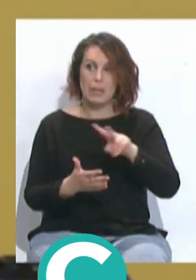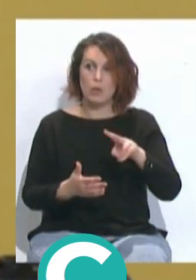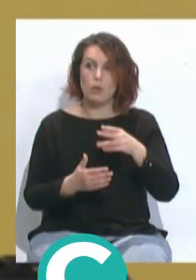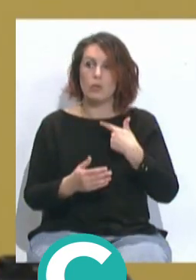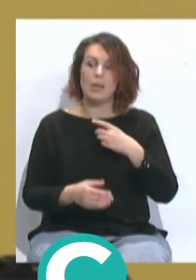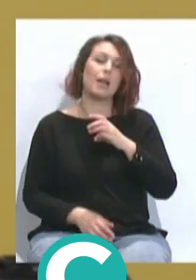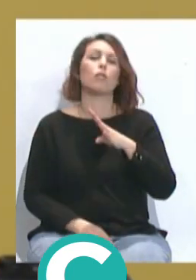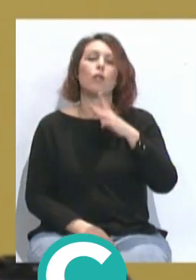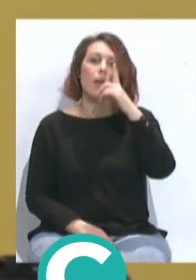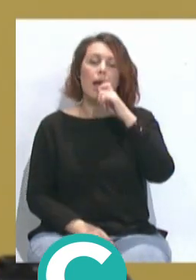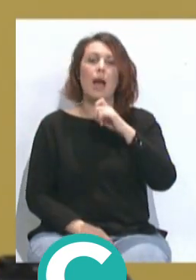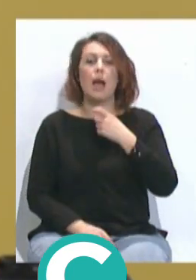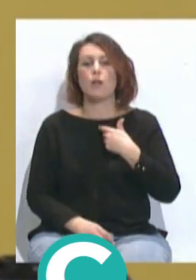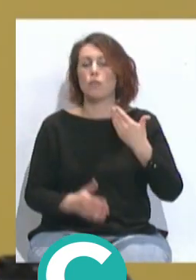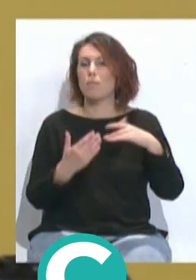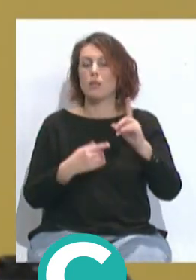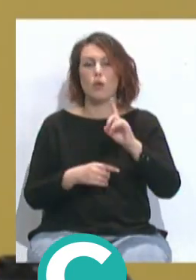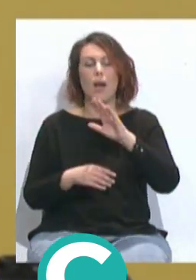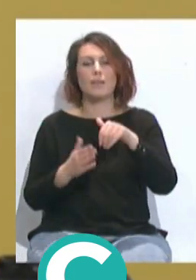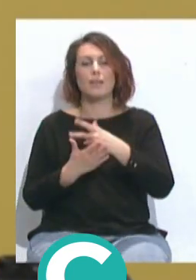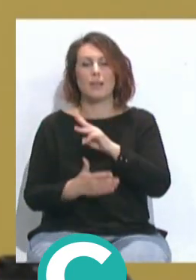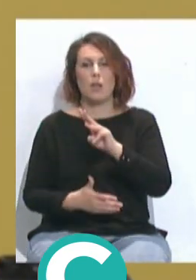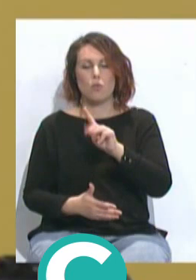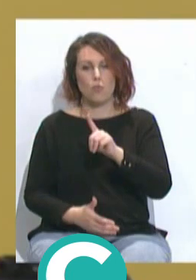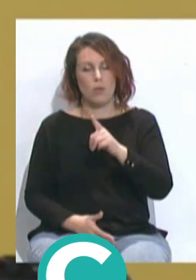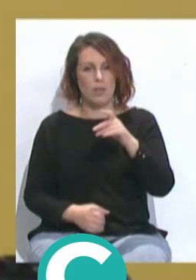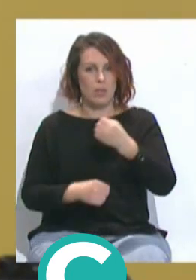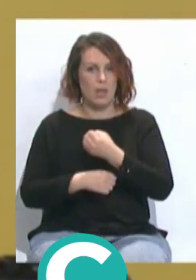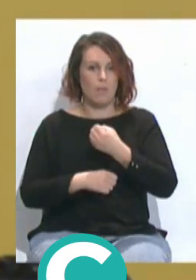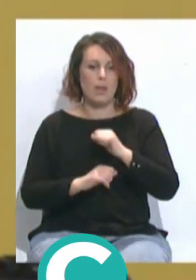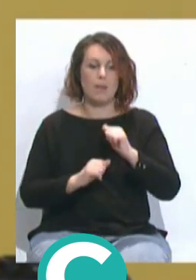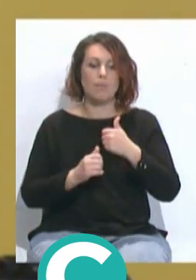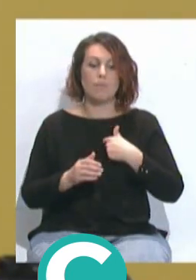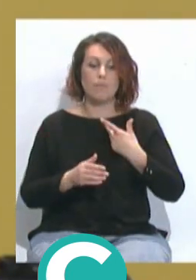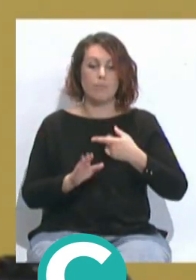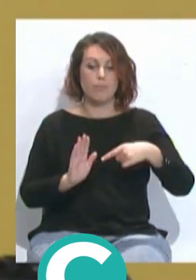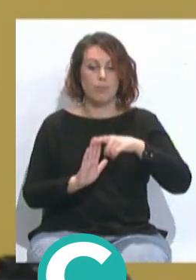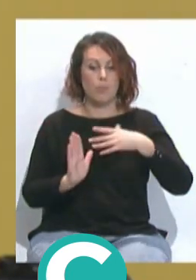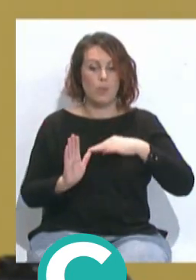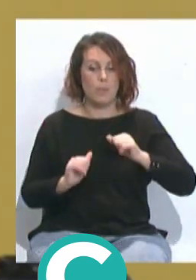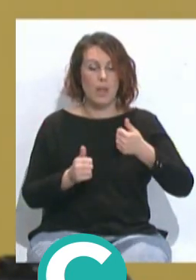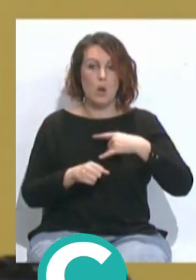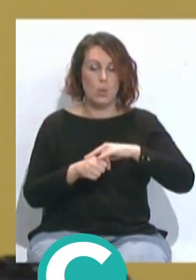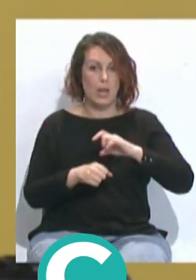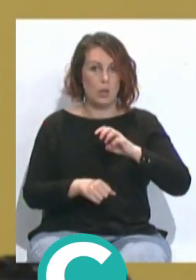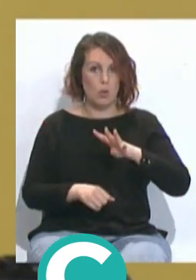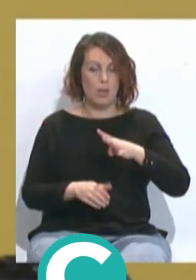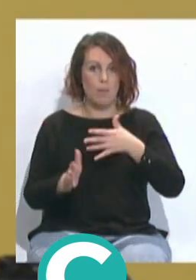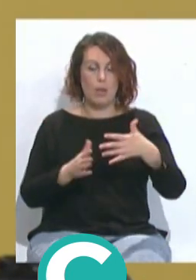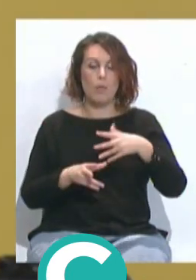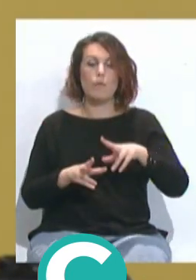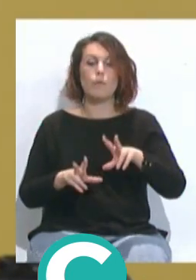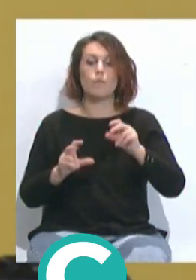superen los 14 a 31 de diciembre el plazo de inscripción comenzará el lunes el 14 de marzo y